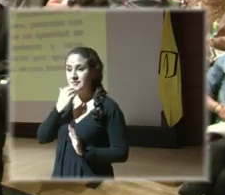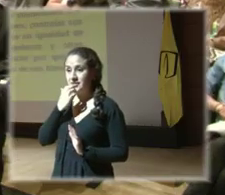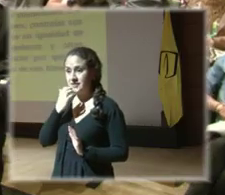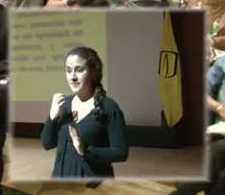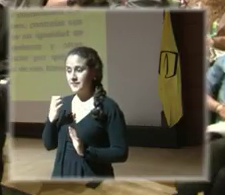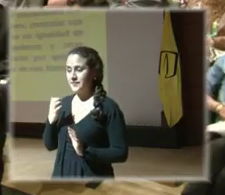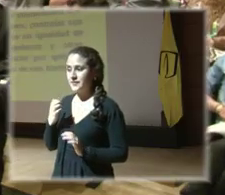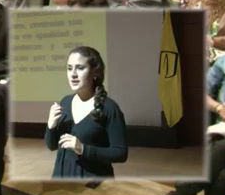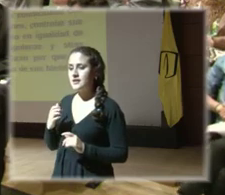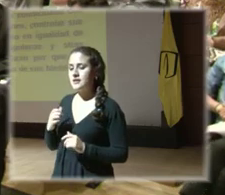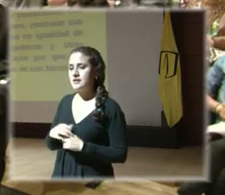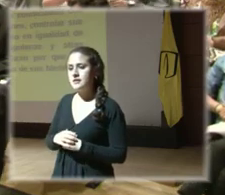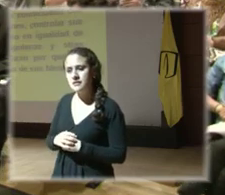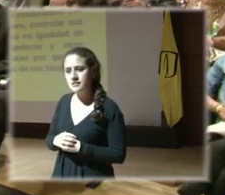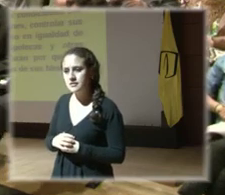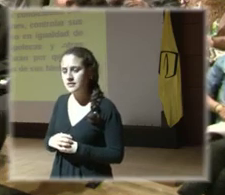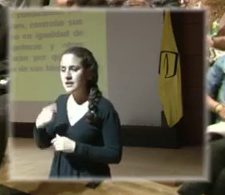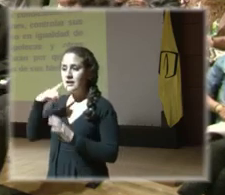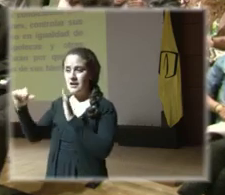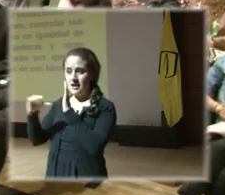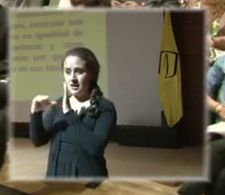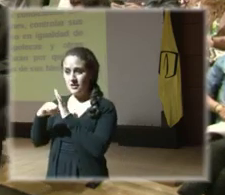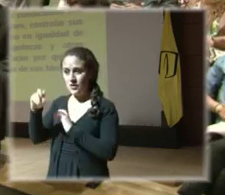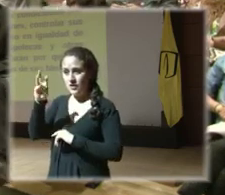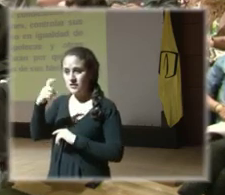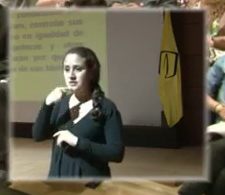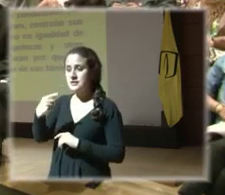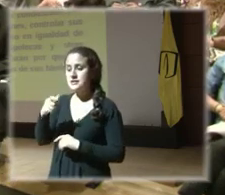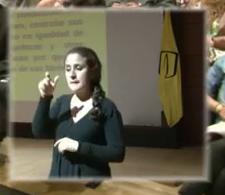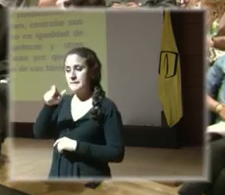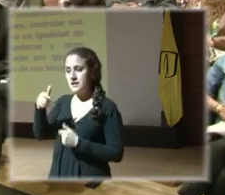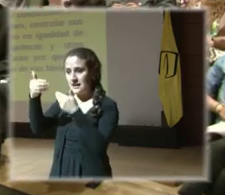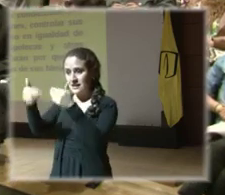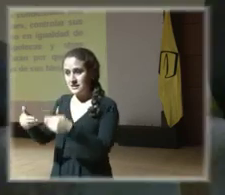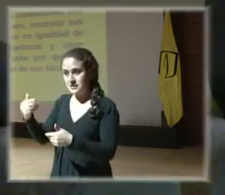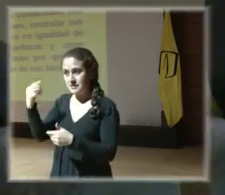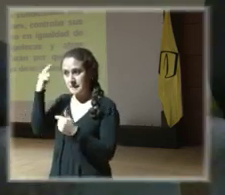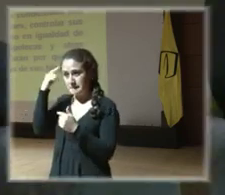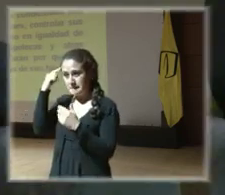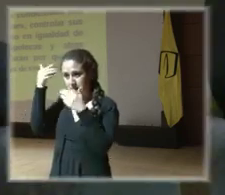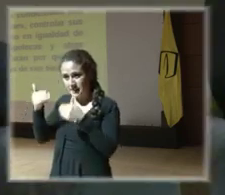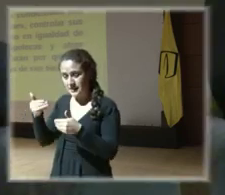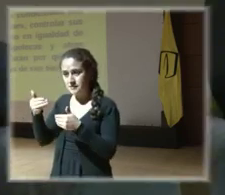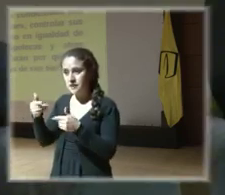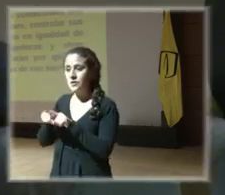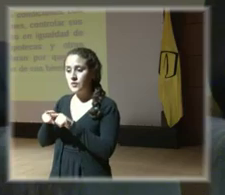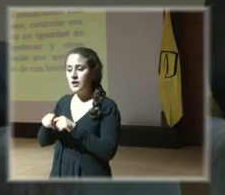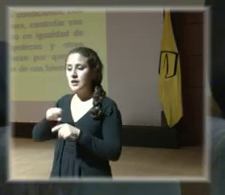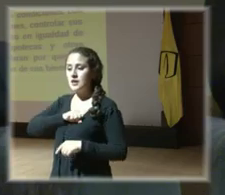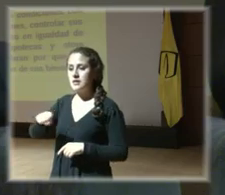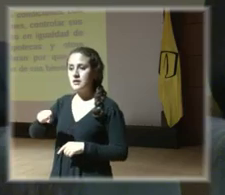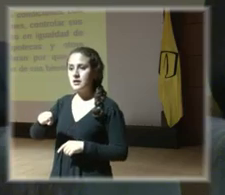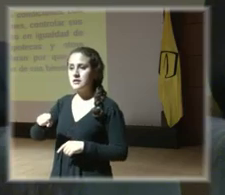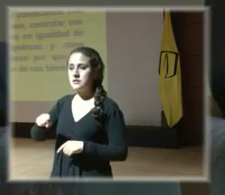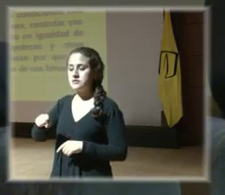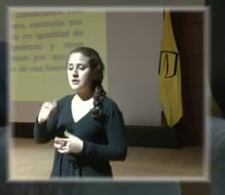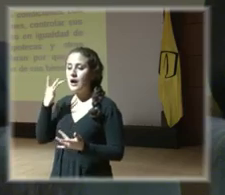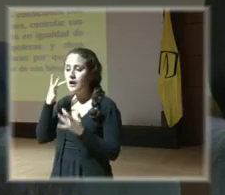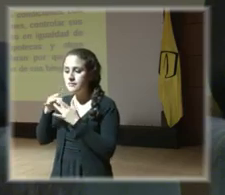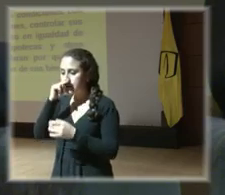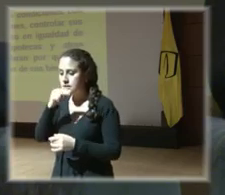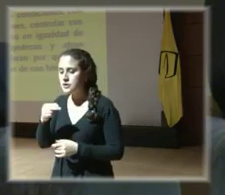del paternalismo, el artículo 8 dice que los individuos con discapacidad mental tendrán los derechos que, en relación con los niños,